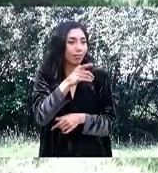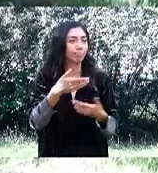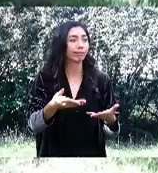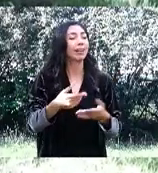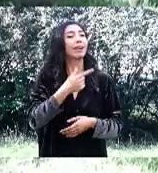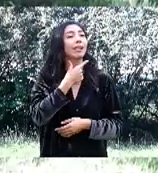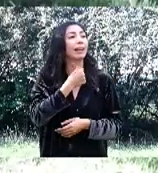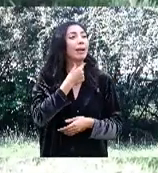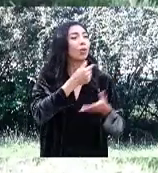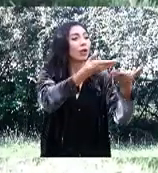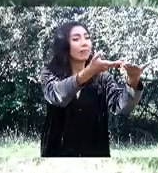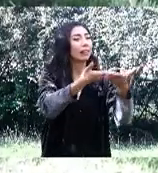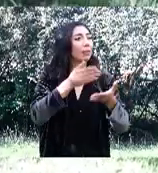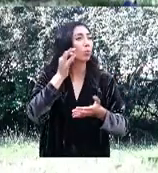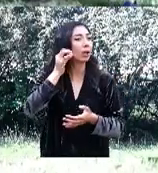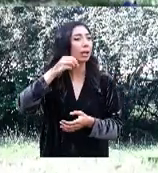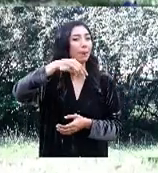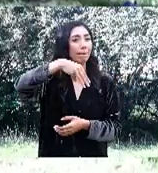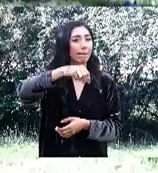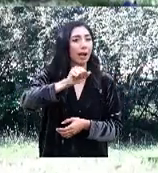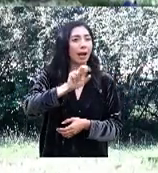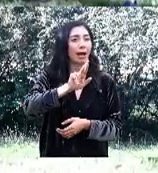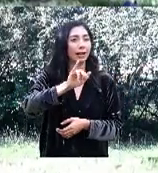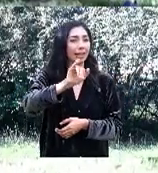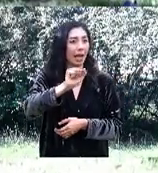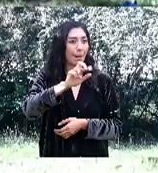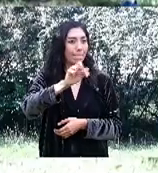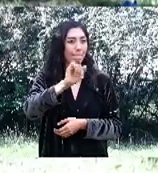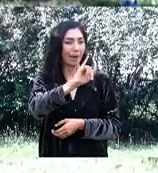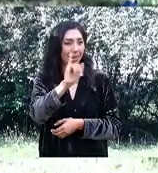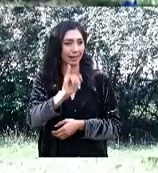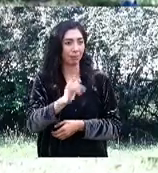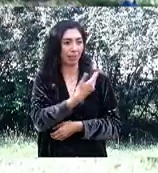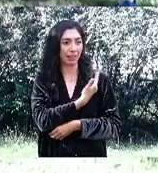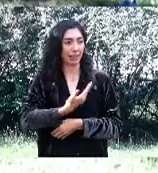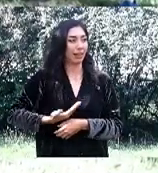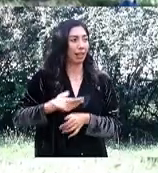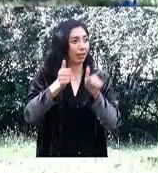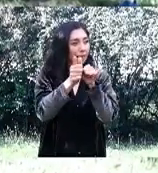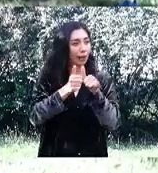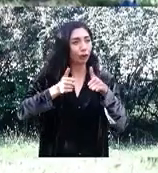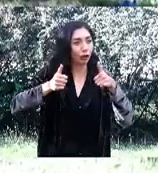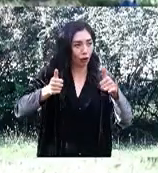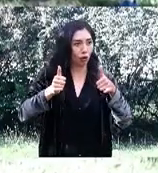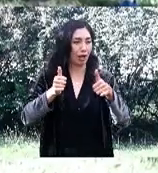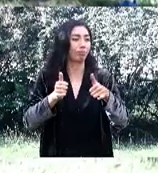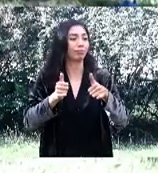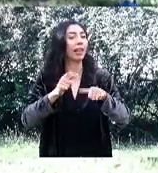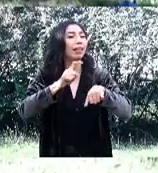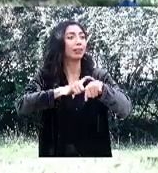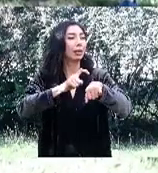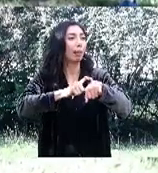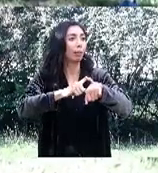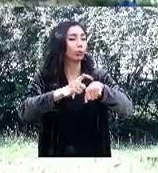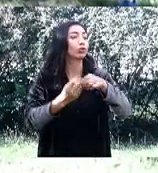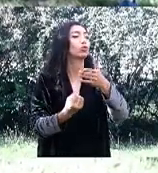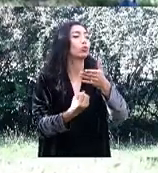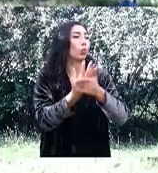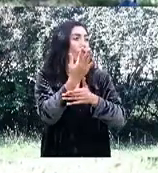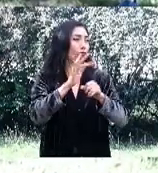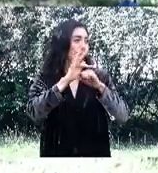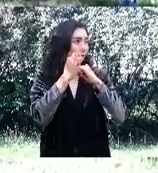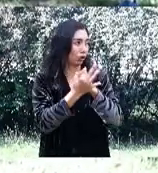gustaría invitar a María past epelman presidenta del directorio de la fundación tiempos nuevos a que nos comparta una